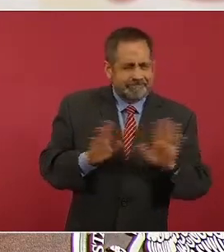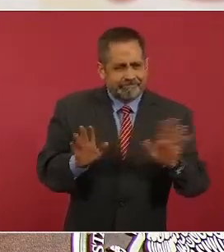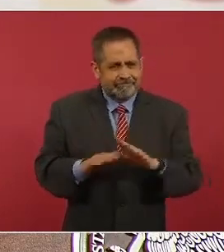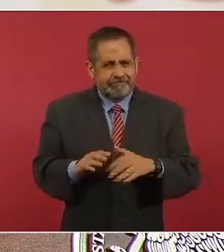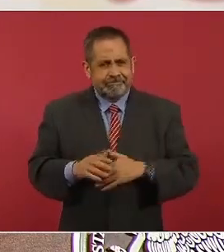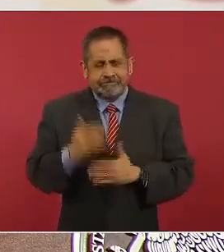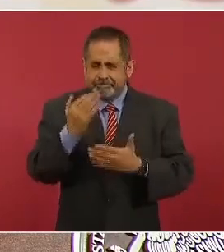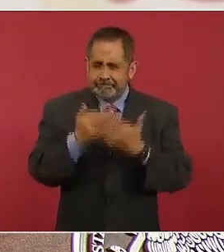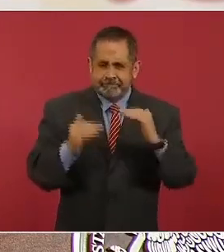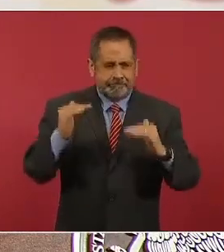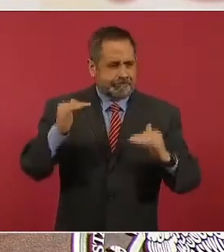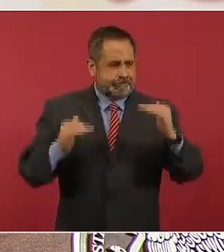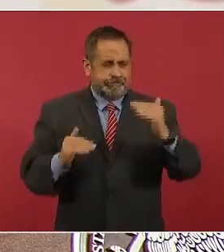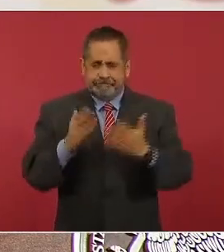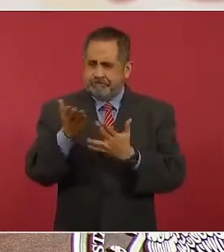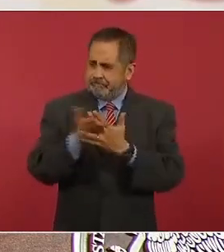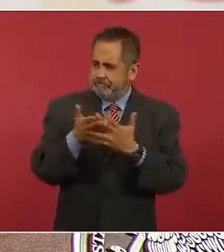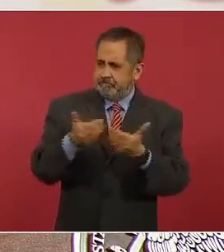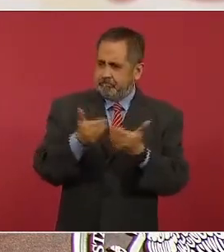No hay equilibrio.